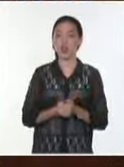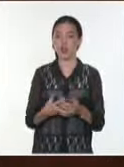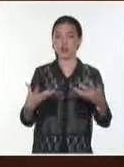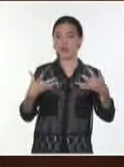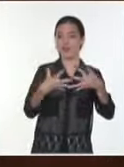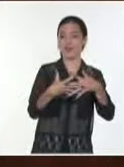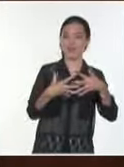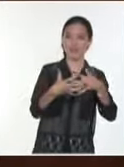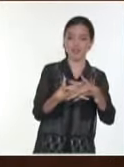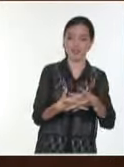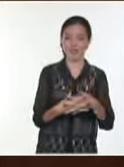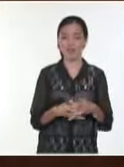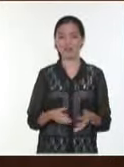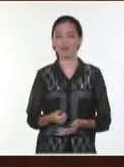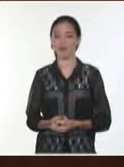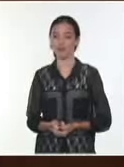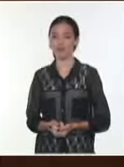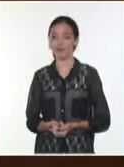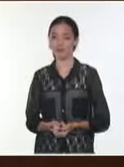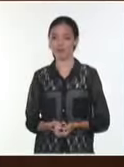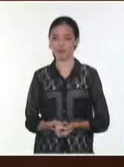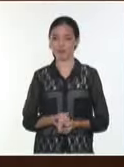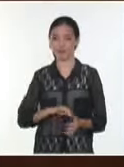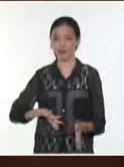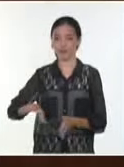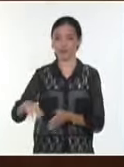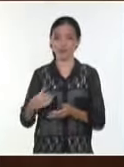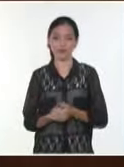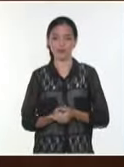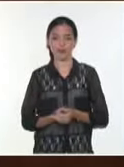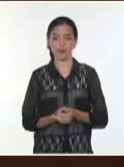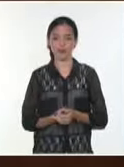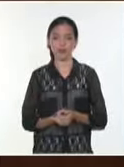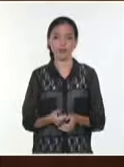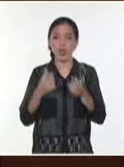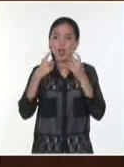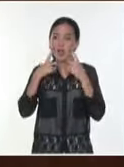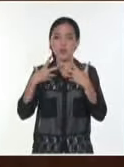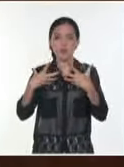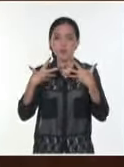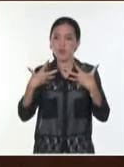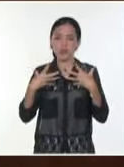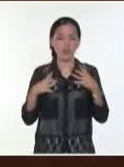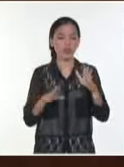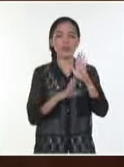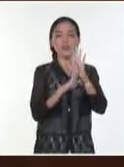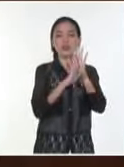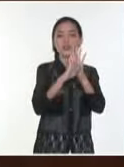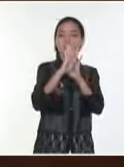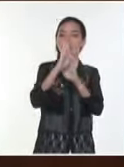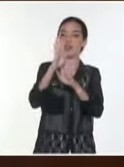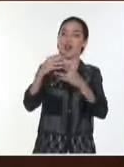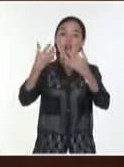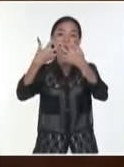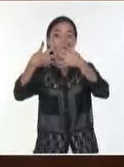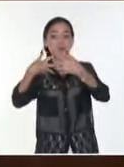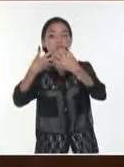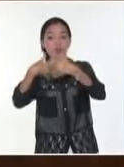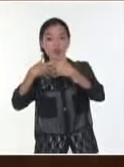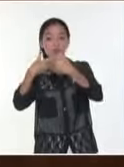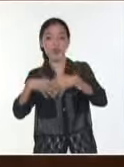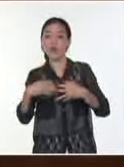alimentaria es indispensable incrementar la producción de alimentos en sus diversos programas, potenciar el autoabastecimiento